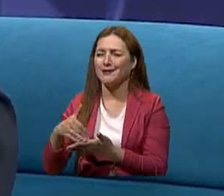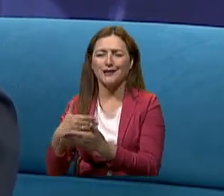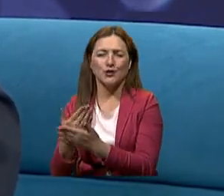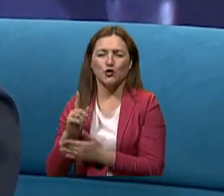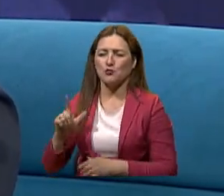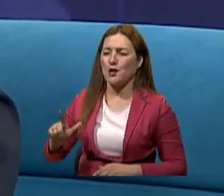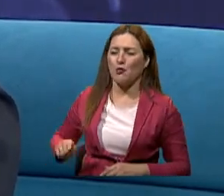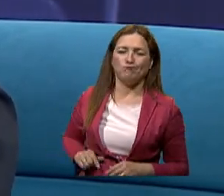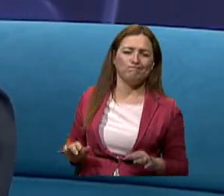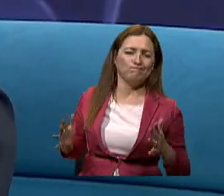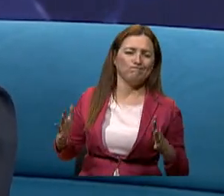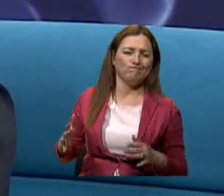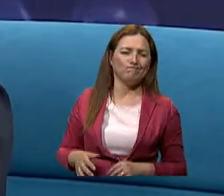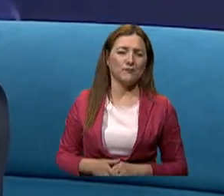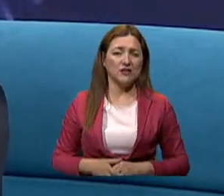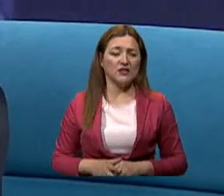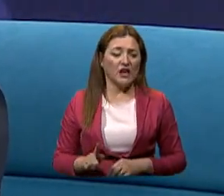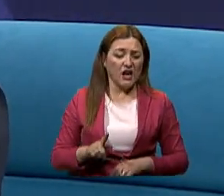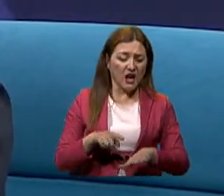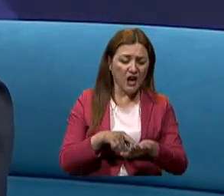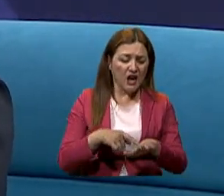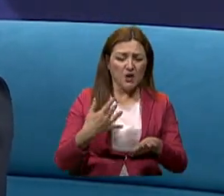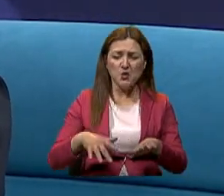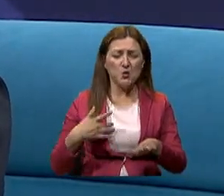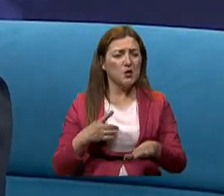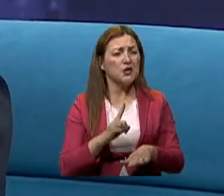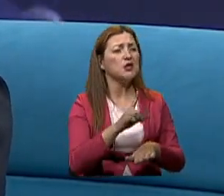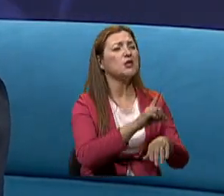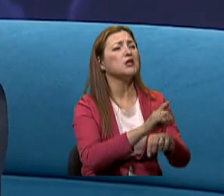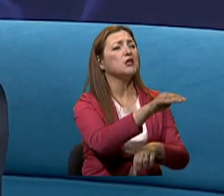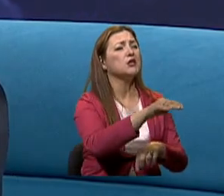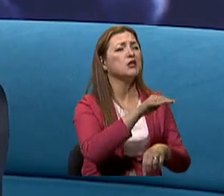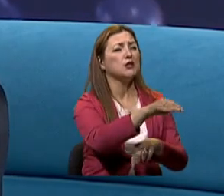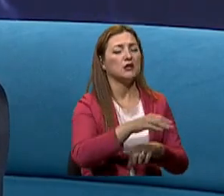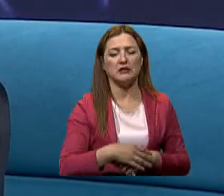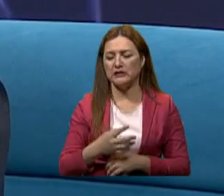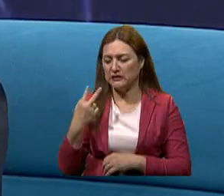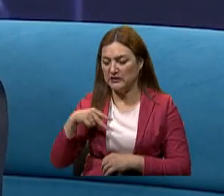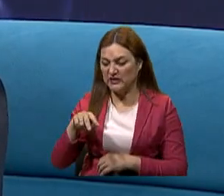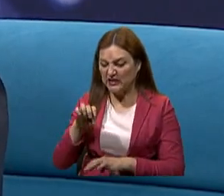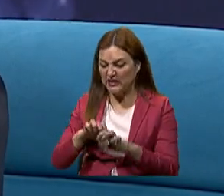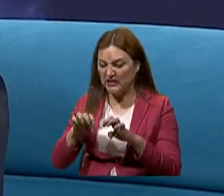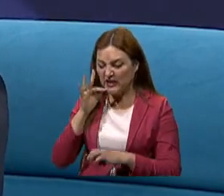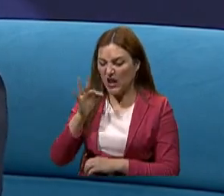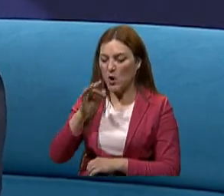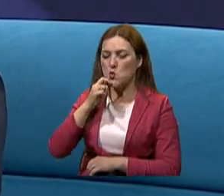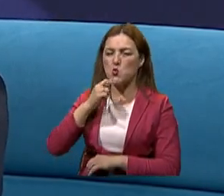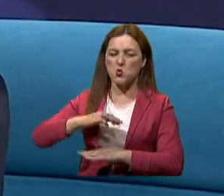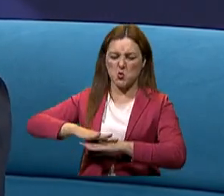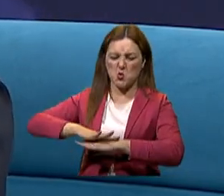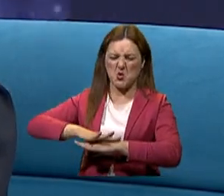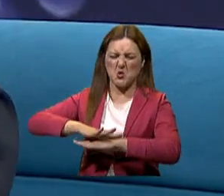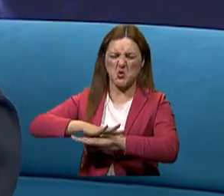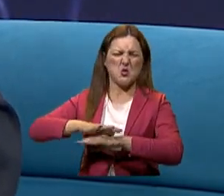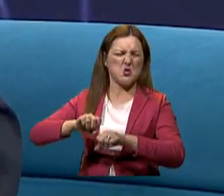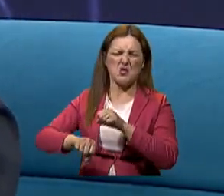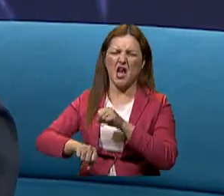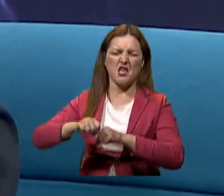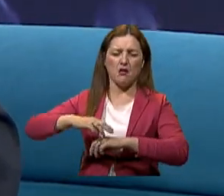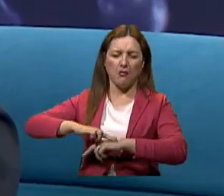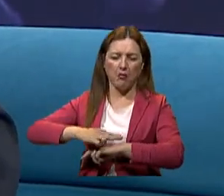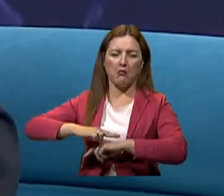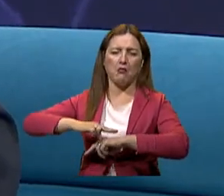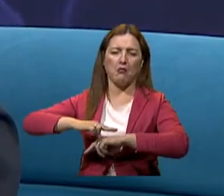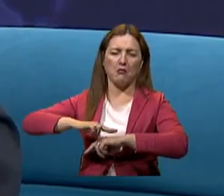glicemias demasiado altas, su circulación está dañada. Sin embargo, como habían comentado en el programa, tienen primero alteraciones